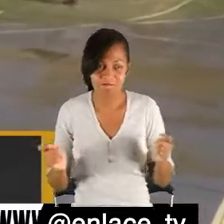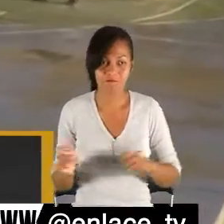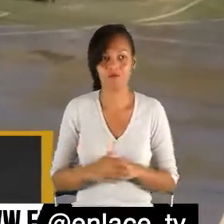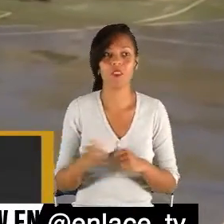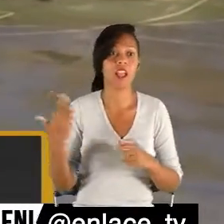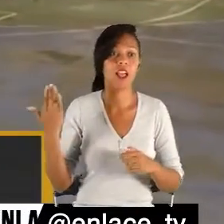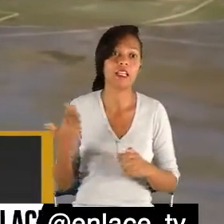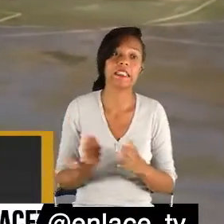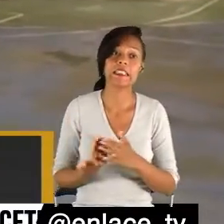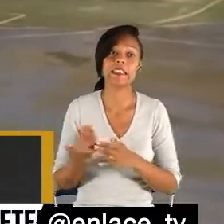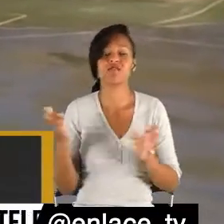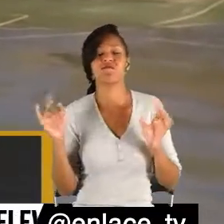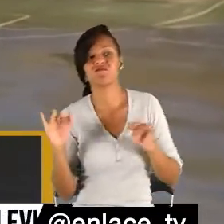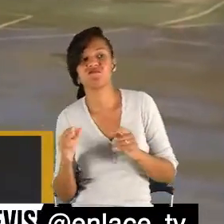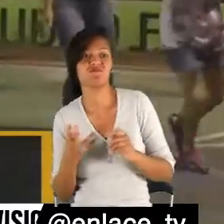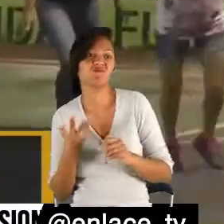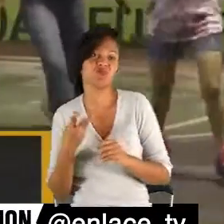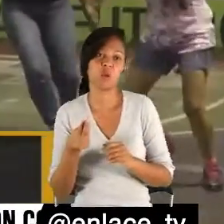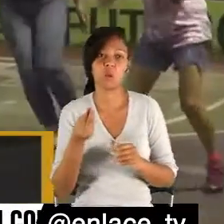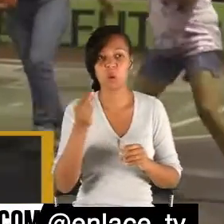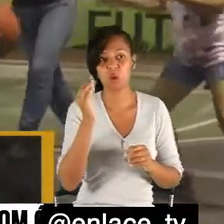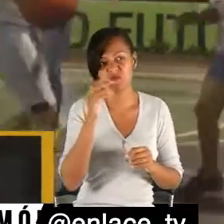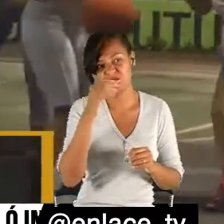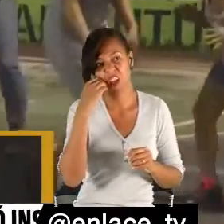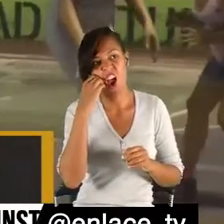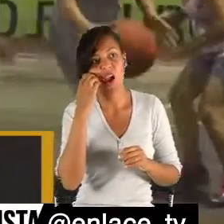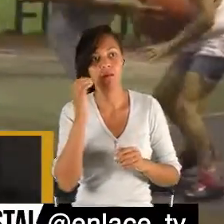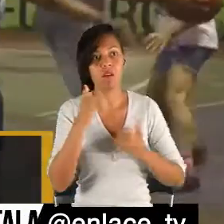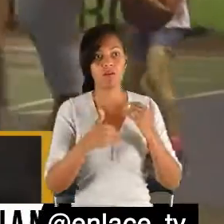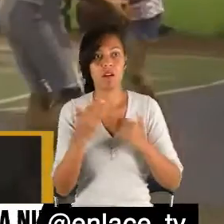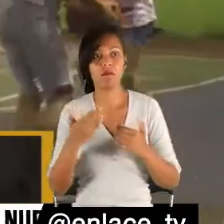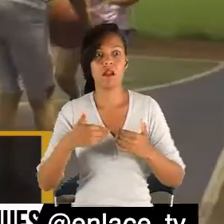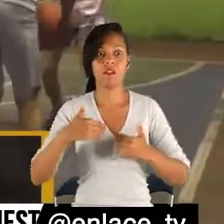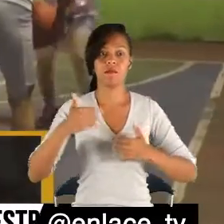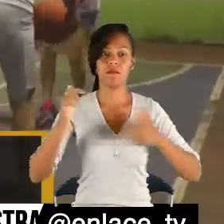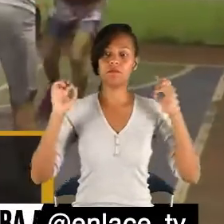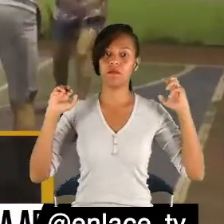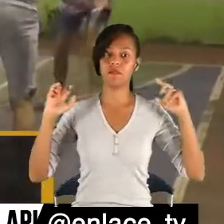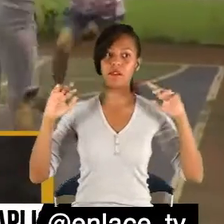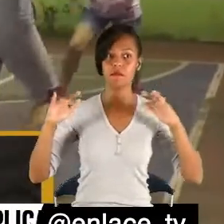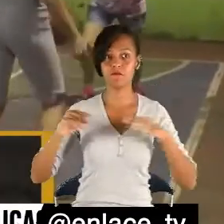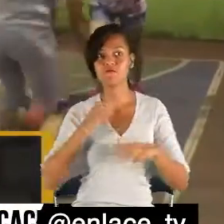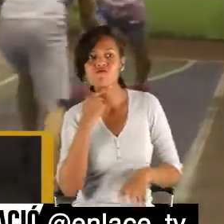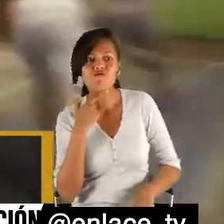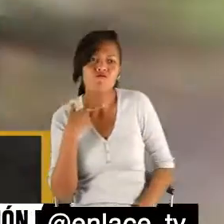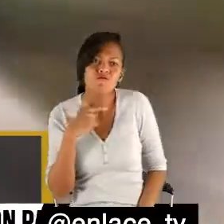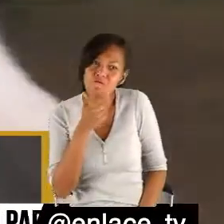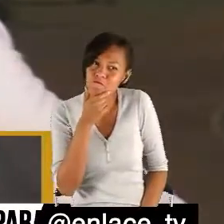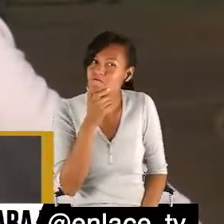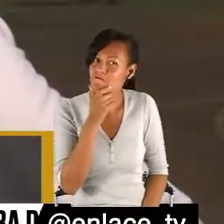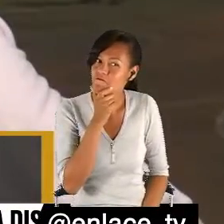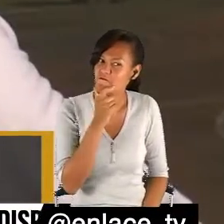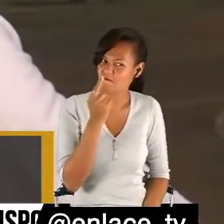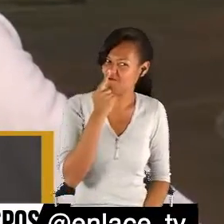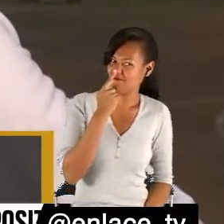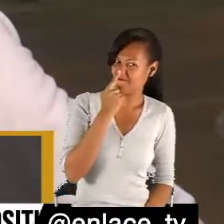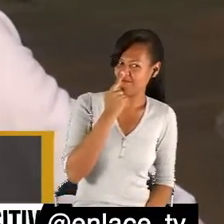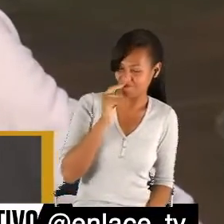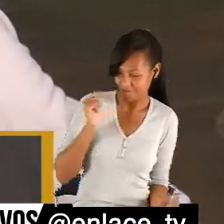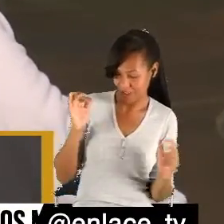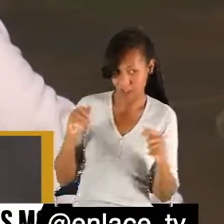sólo se reunía en un grupo de la tercera edad luego fueron llegando otras personas atraídas por el sano esparcimiento de grupos